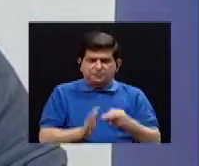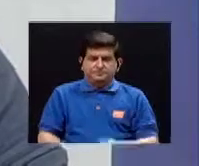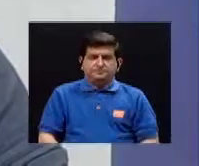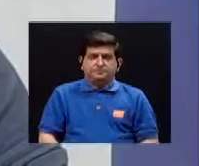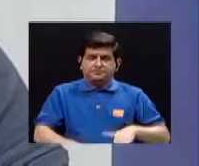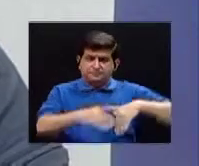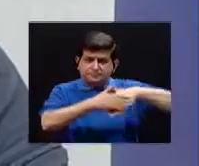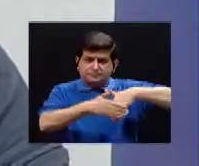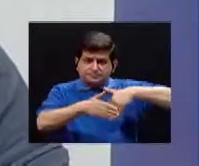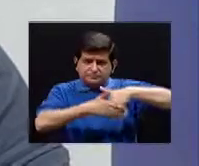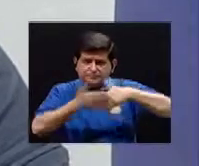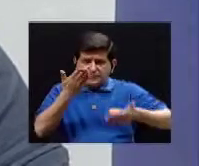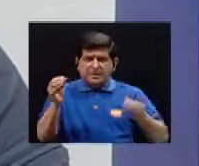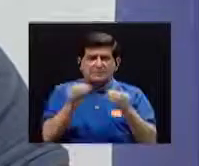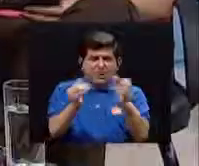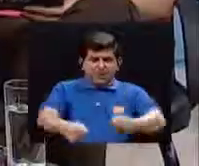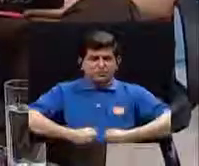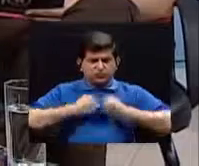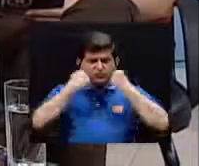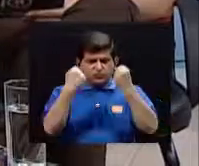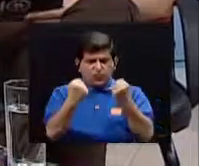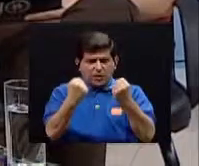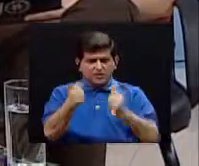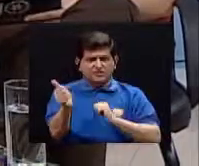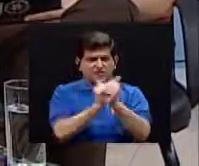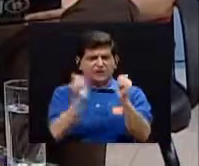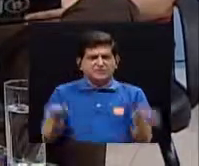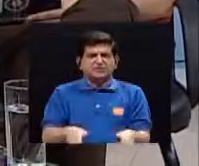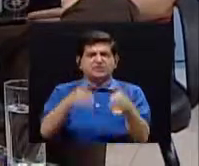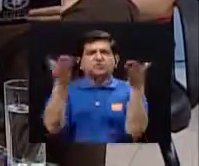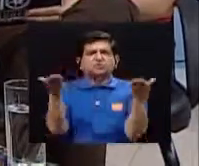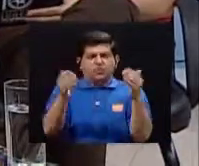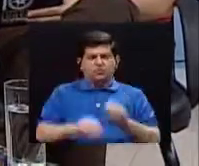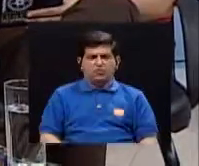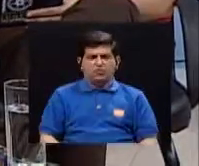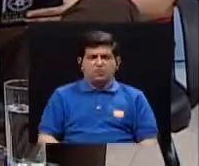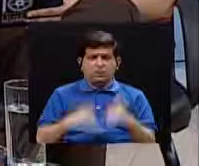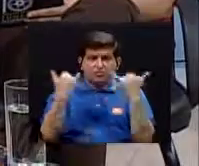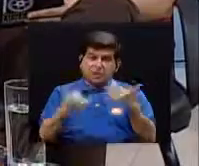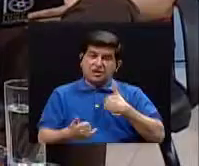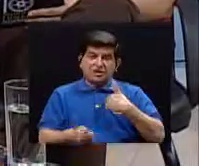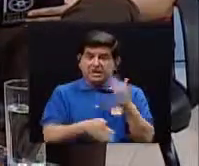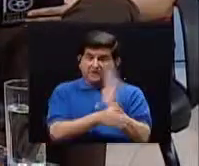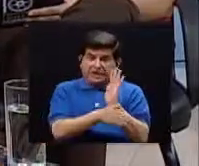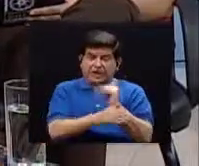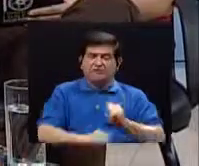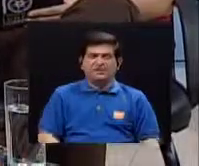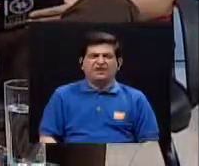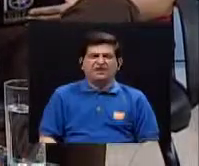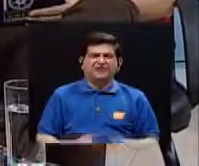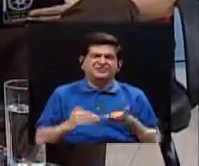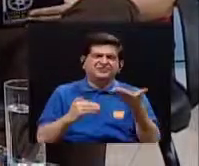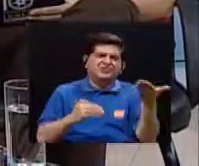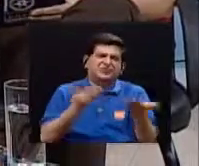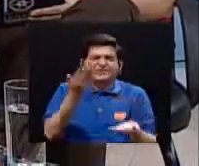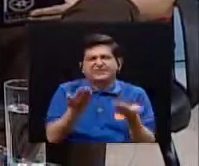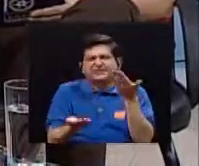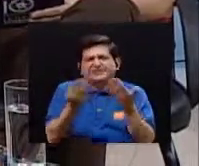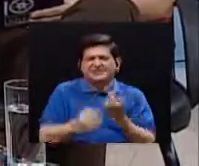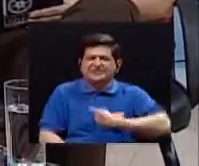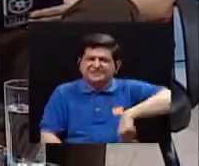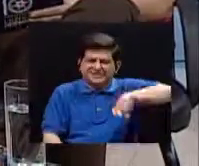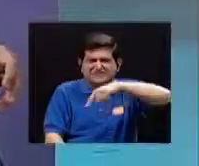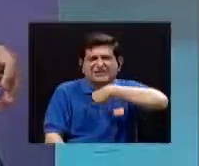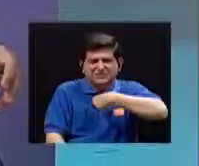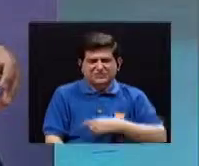puede poner unos obstáculos más fuertes y como se superaron porque ya estaba película bien es que habían cositas que